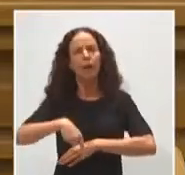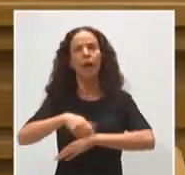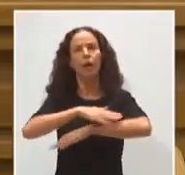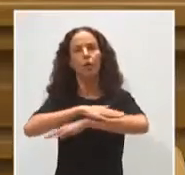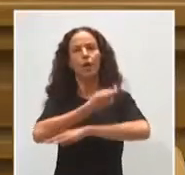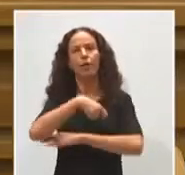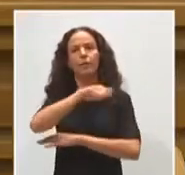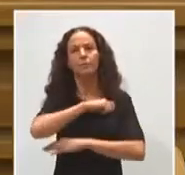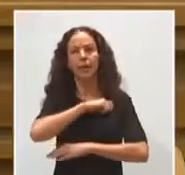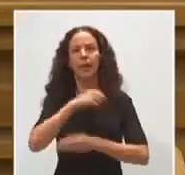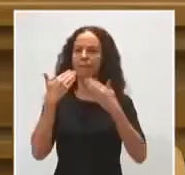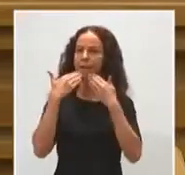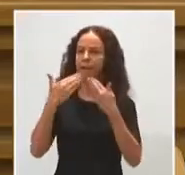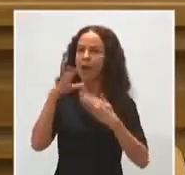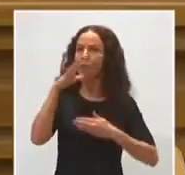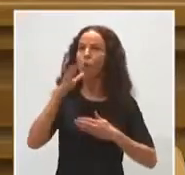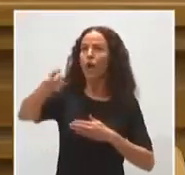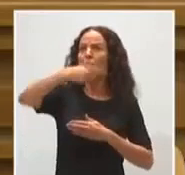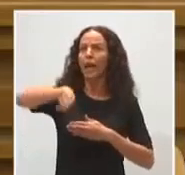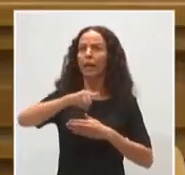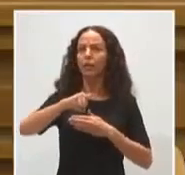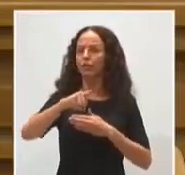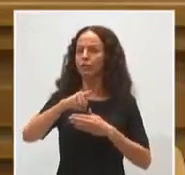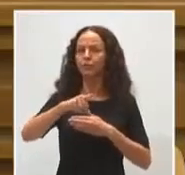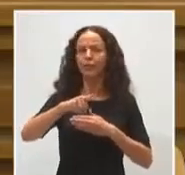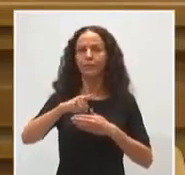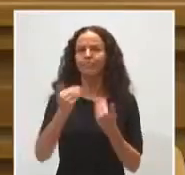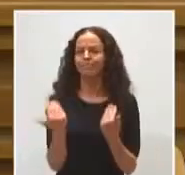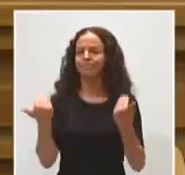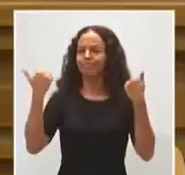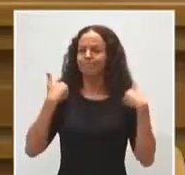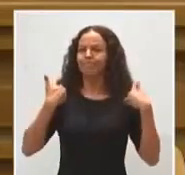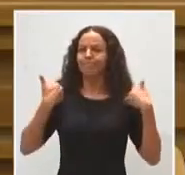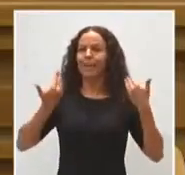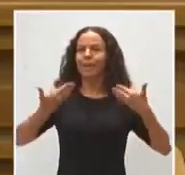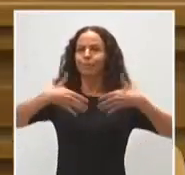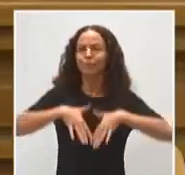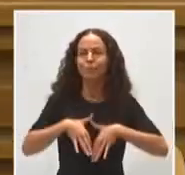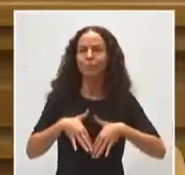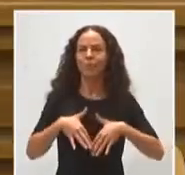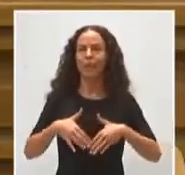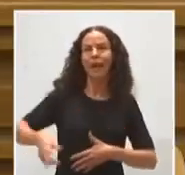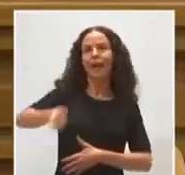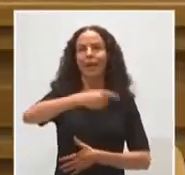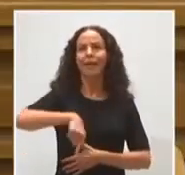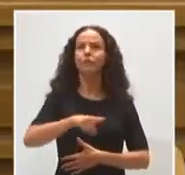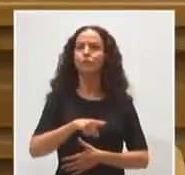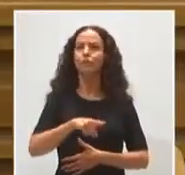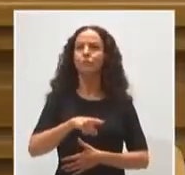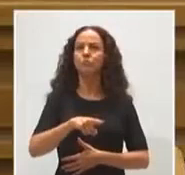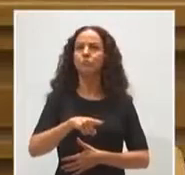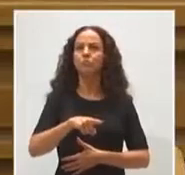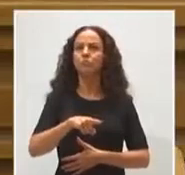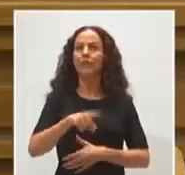que hayan asumido que hayan interiorizado que hayan aprobado en definitiva una